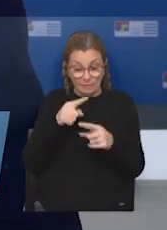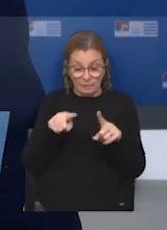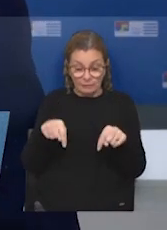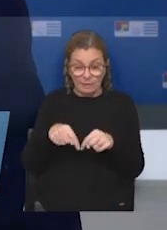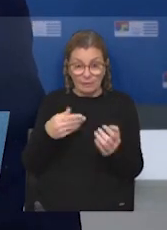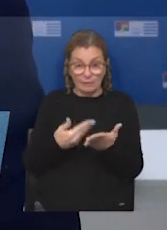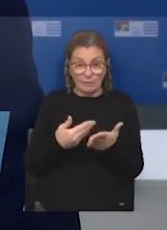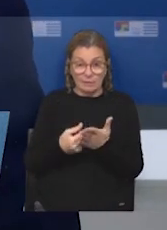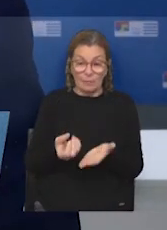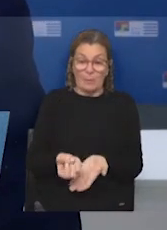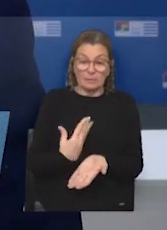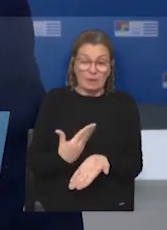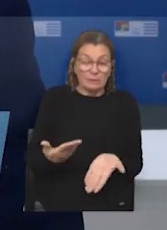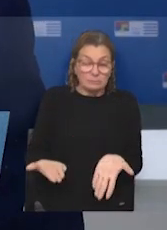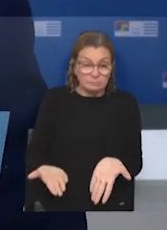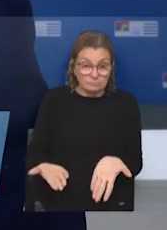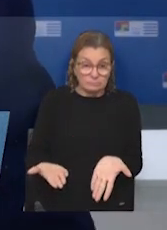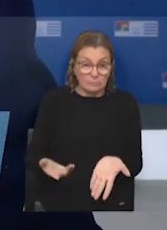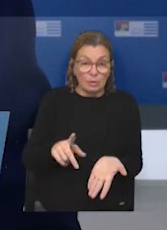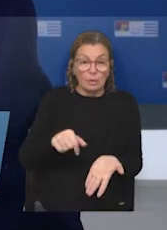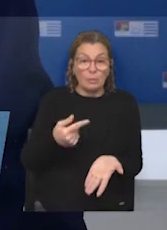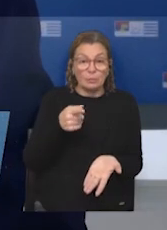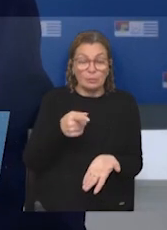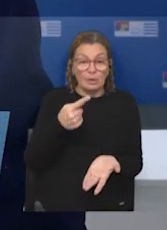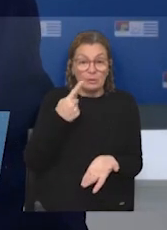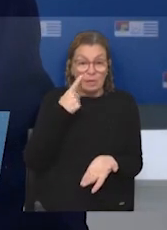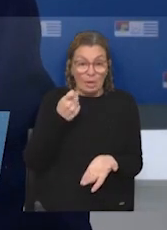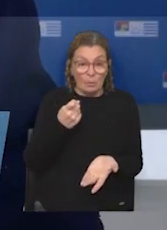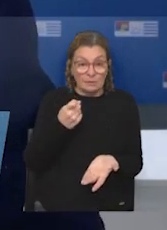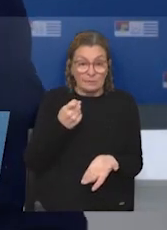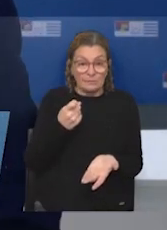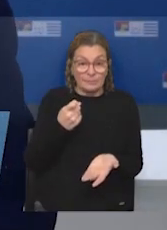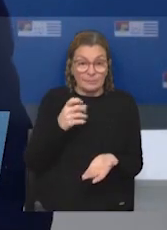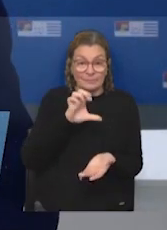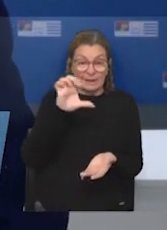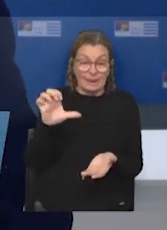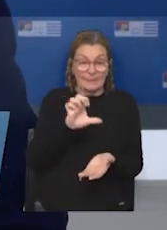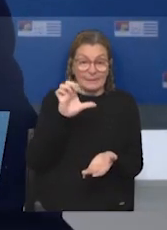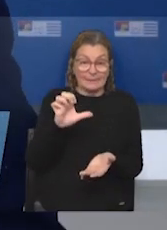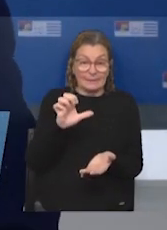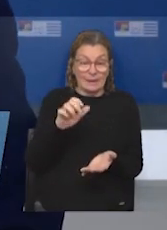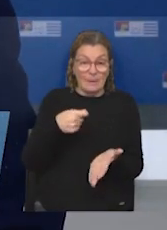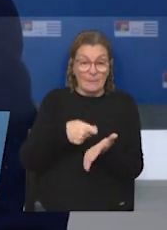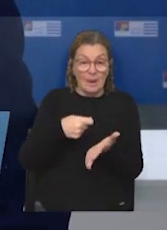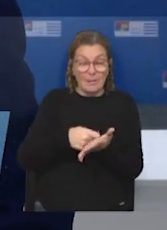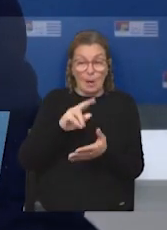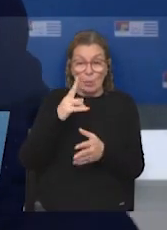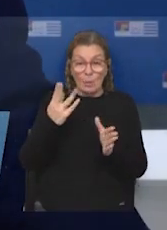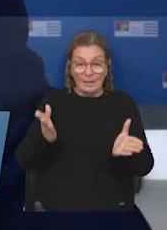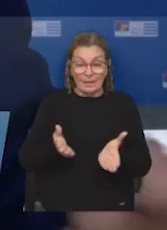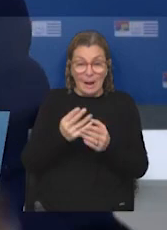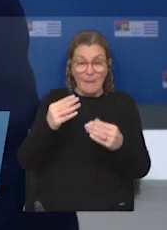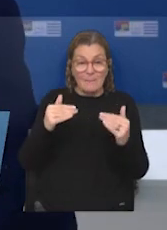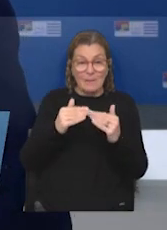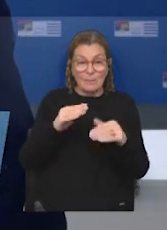se lo tendrán que mandar Luego si usted constata que las empresas a la que le pagaba Uruguay adelante al mismo